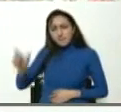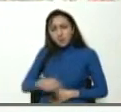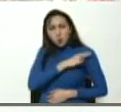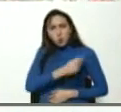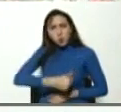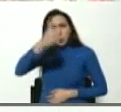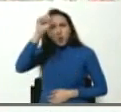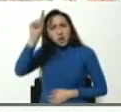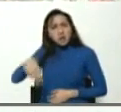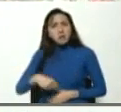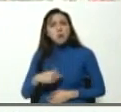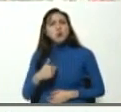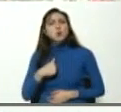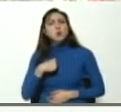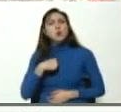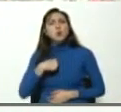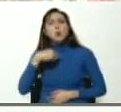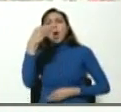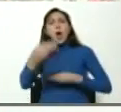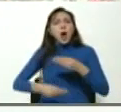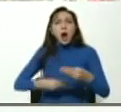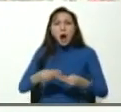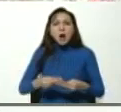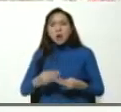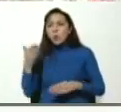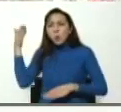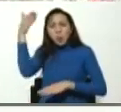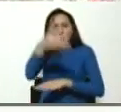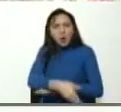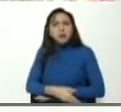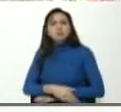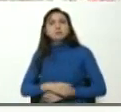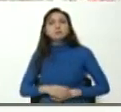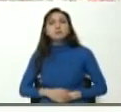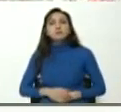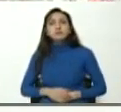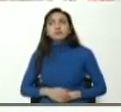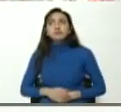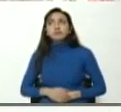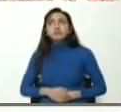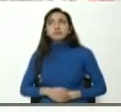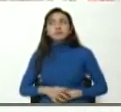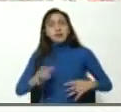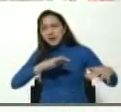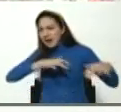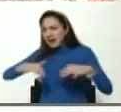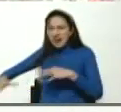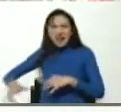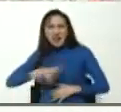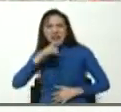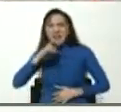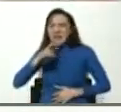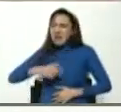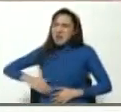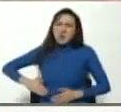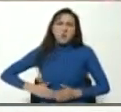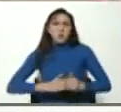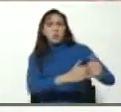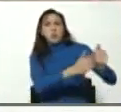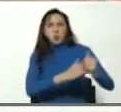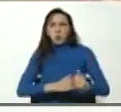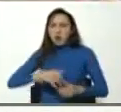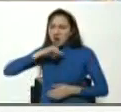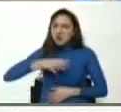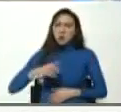y que me ha tocado e ir al frente de una de las batallas más crueles y cuentas que hayas conocido la historia